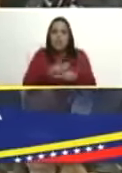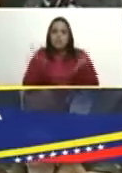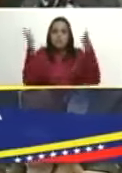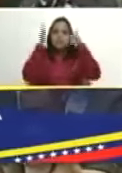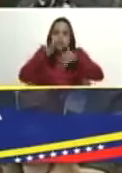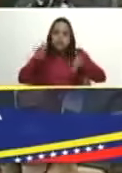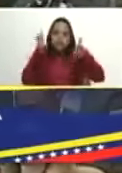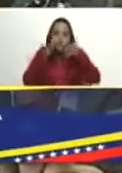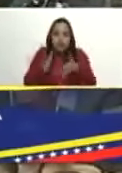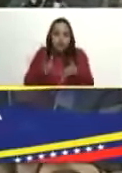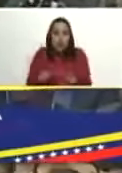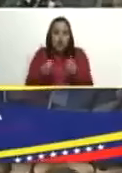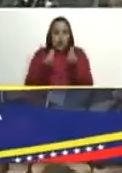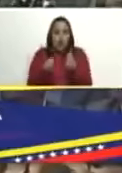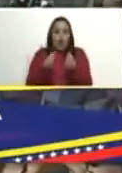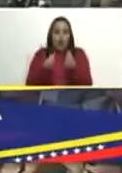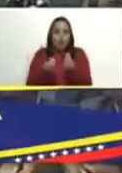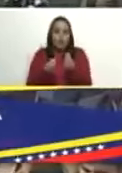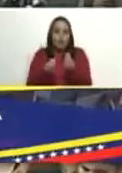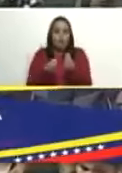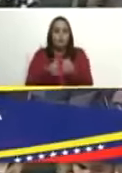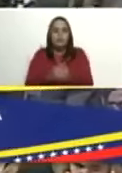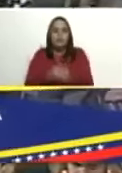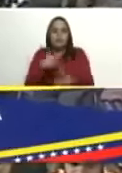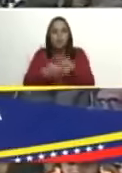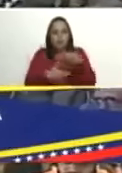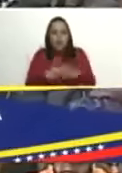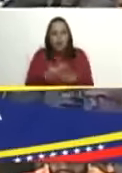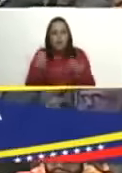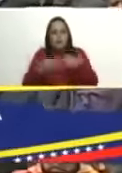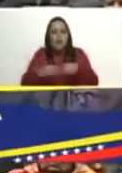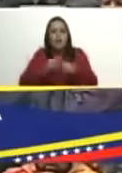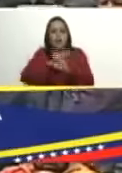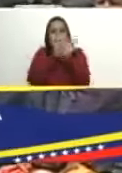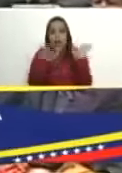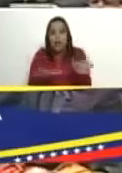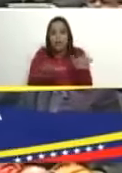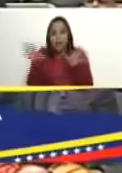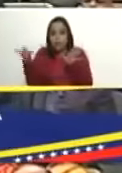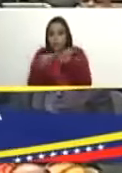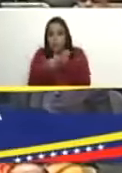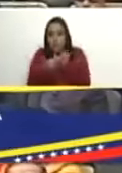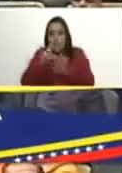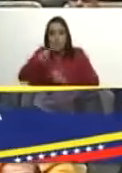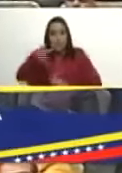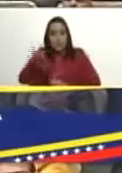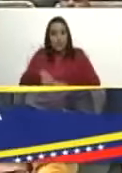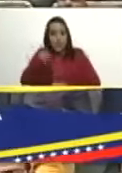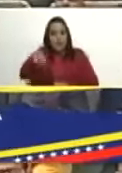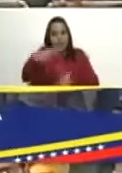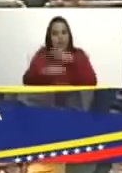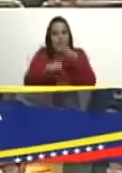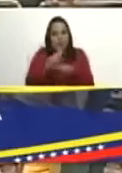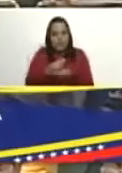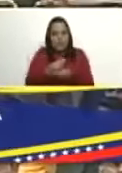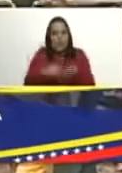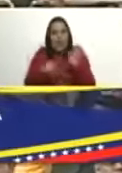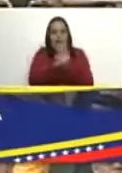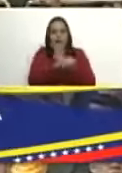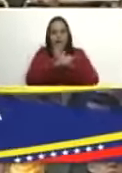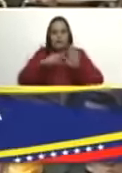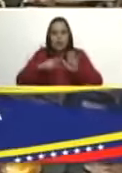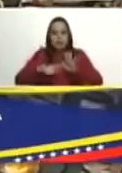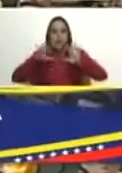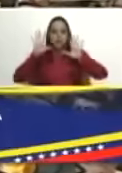indicaciones, orientaciones para que se fuera más radical. Y es así como se redacta el